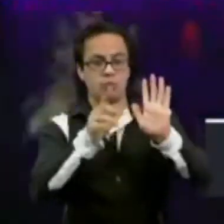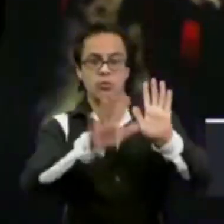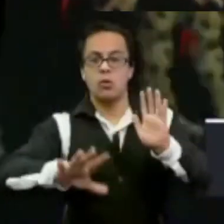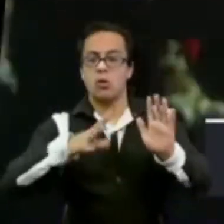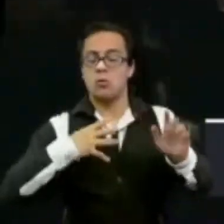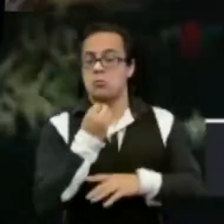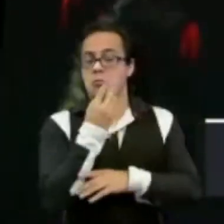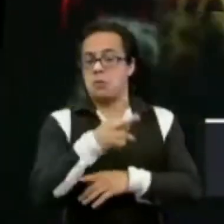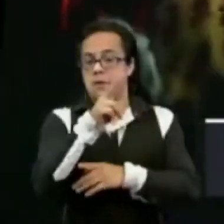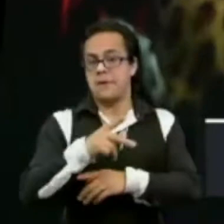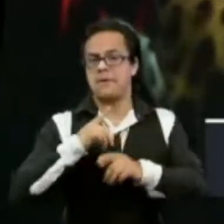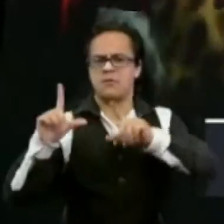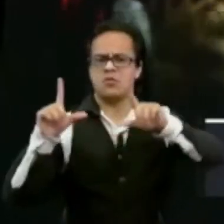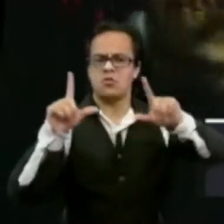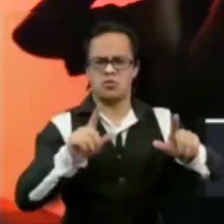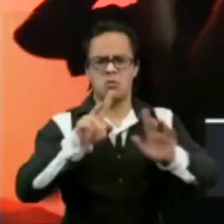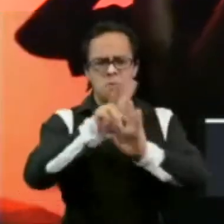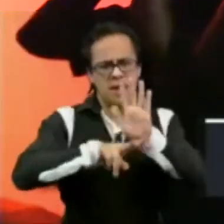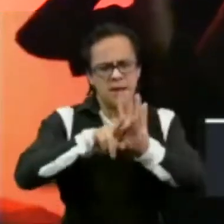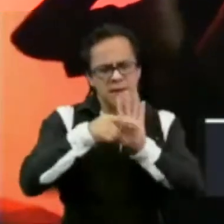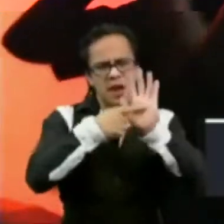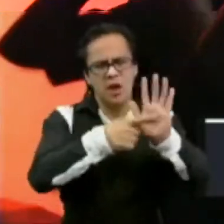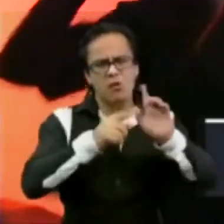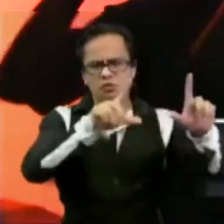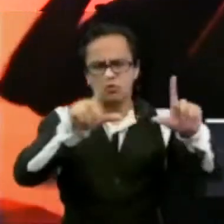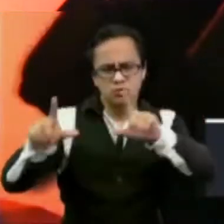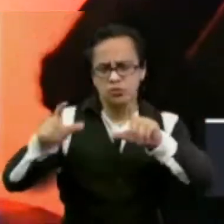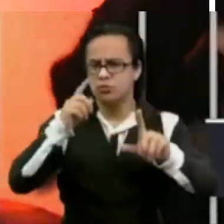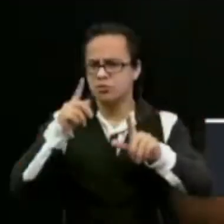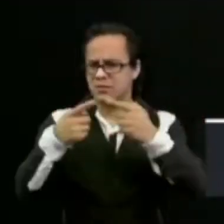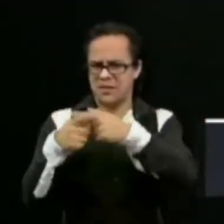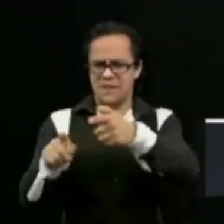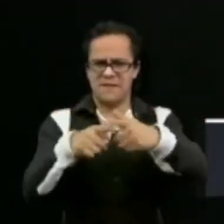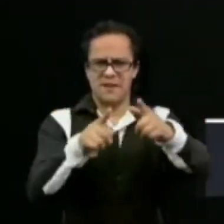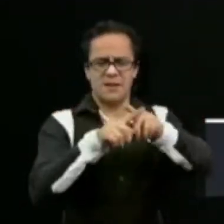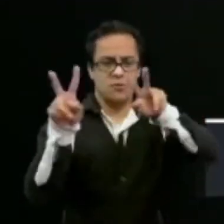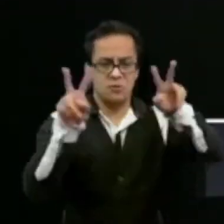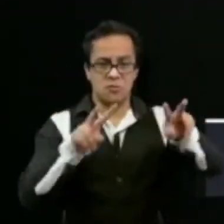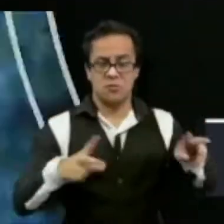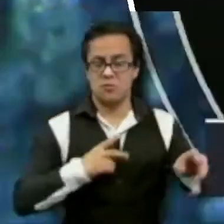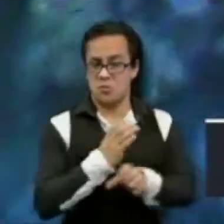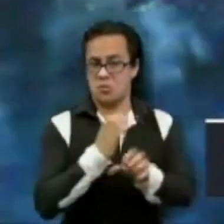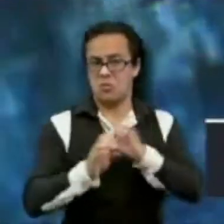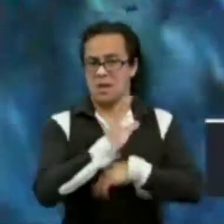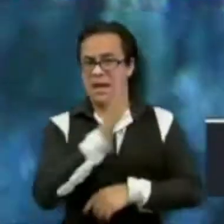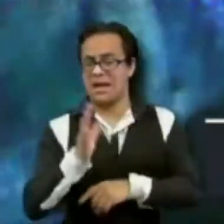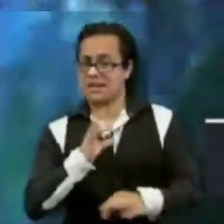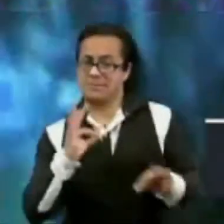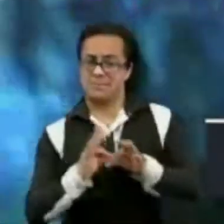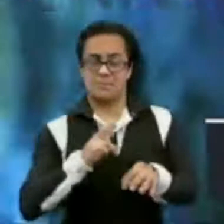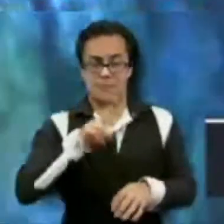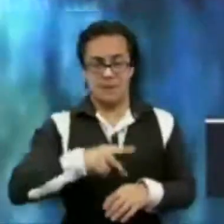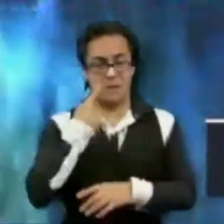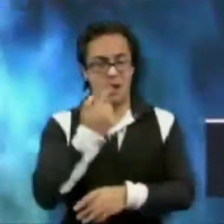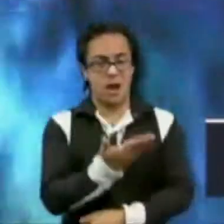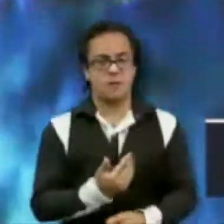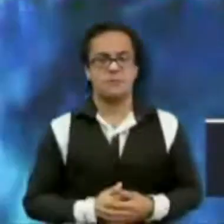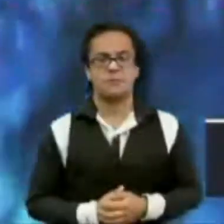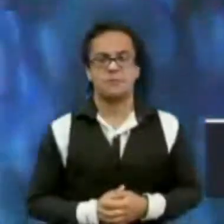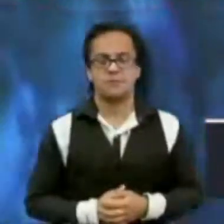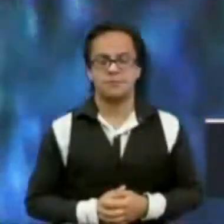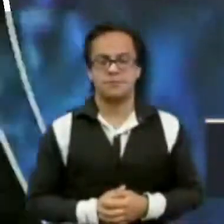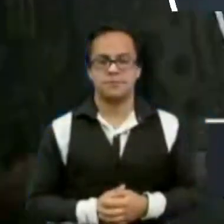espectáculo multimedia con videomappings, proyecciones, hologramas, en fin, una serie de cosas que no se pueden perder. Para poder continuar, está